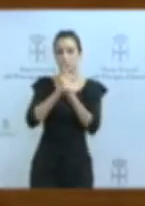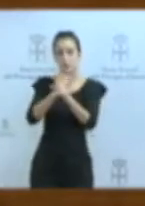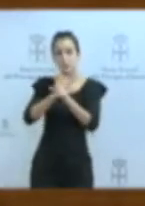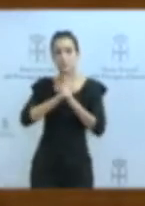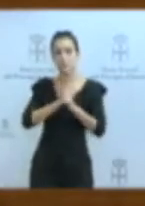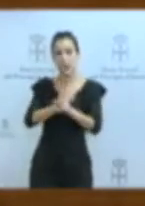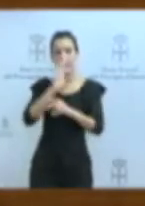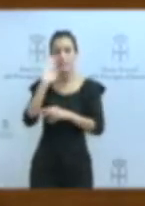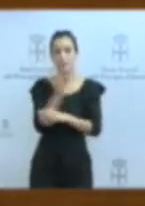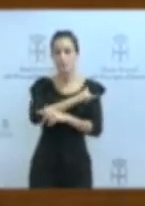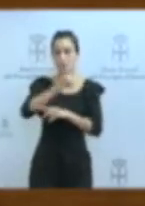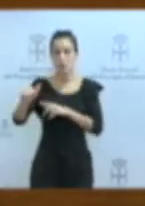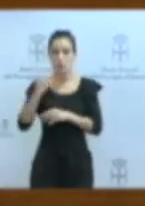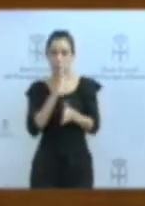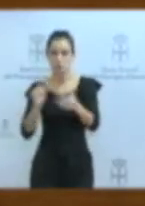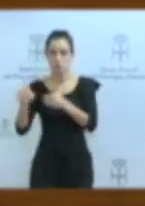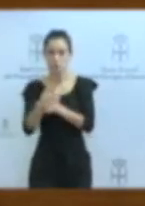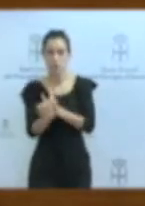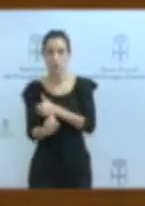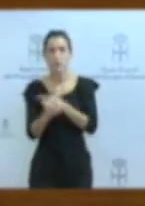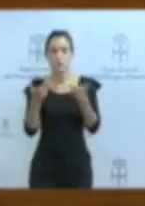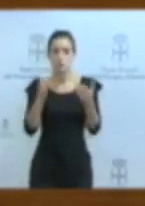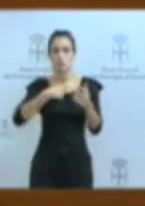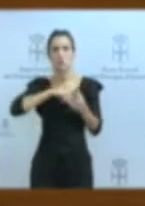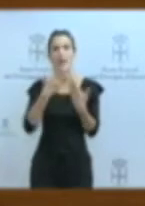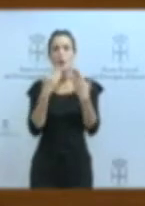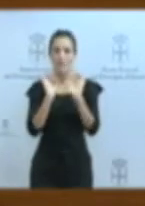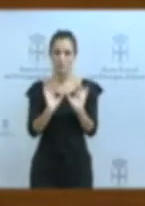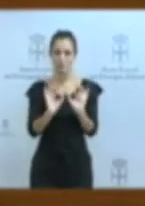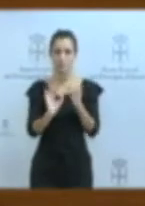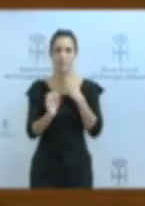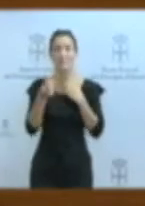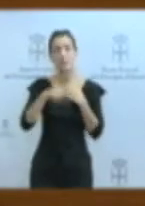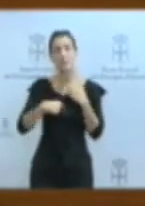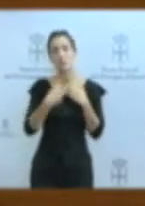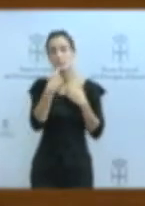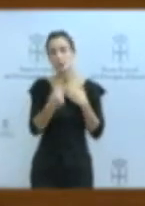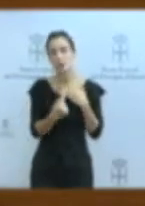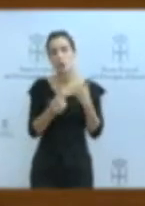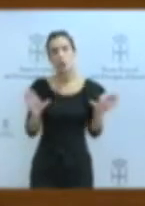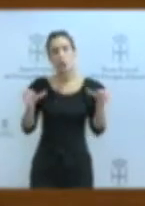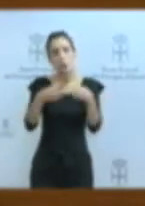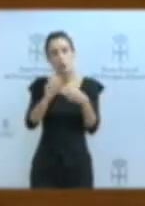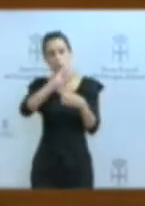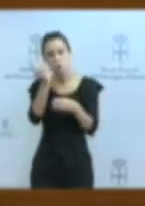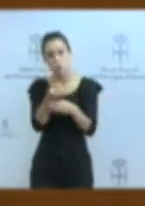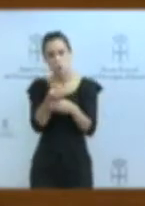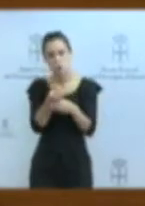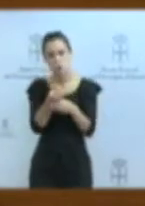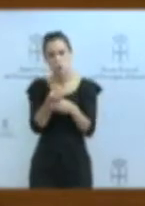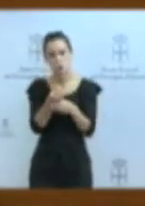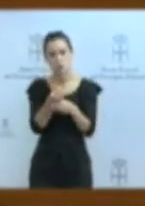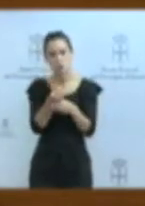hablando. Me comenta usted también de algunos otros colectivos. Me veo en la obligación de insistir que nosotros estamos